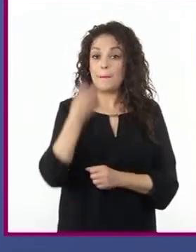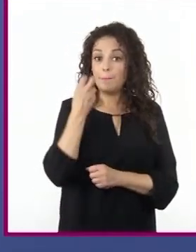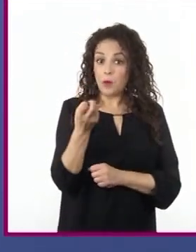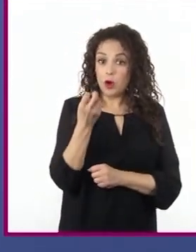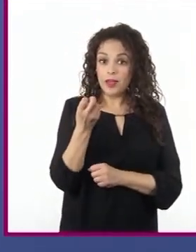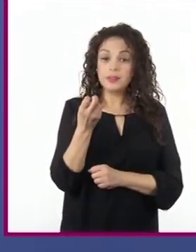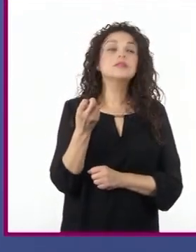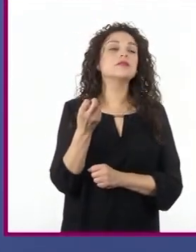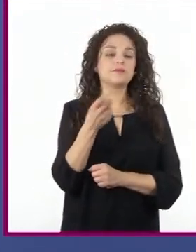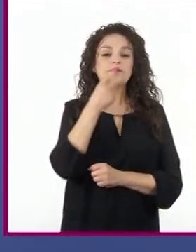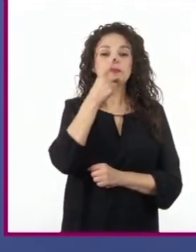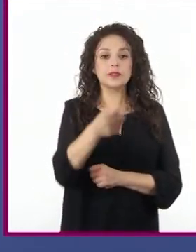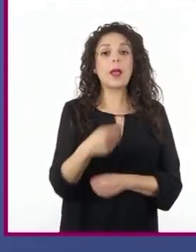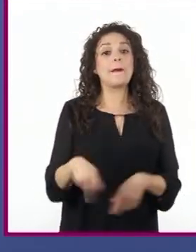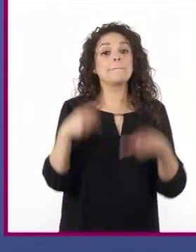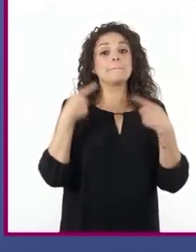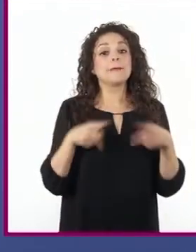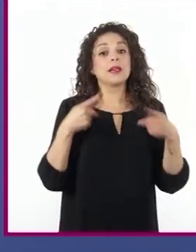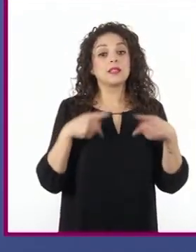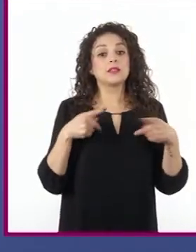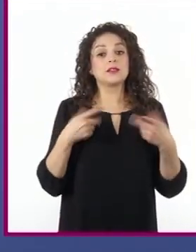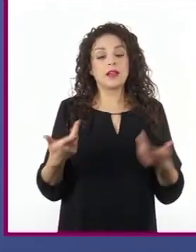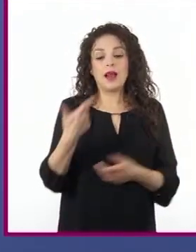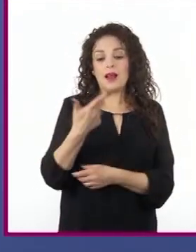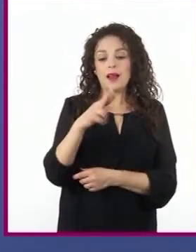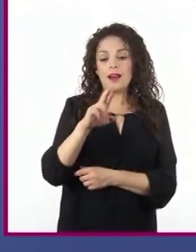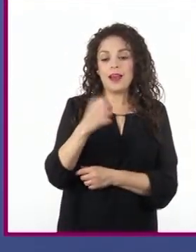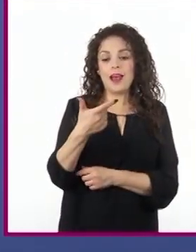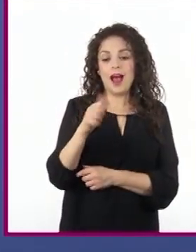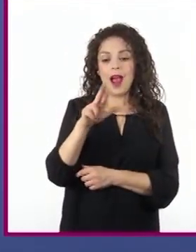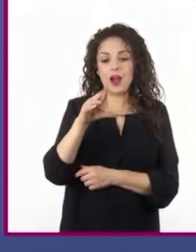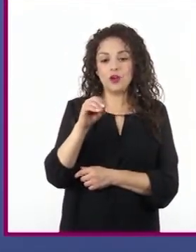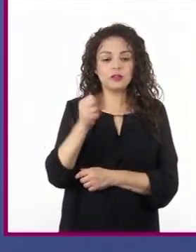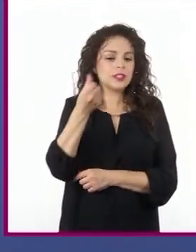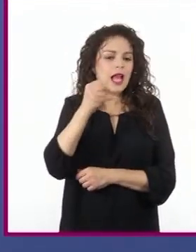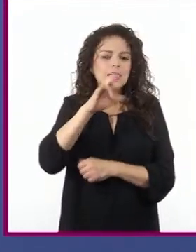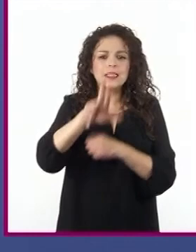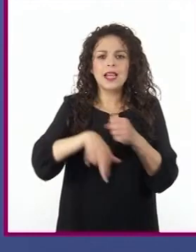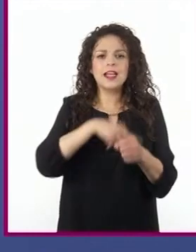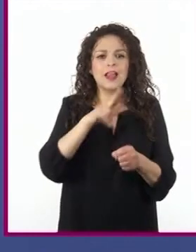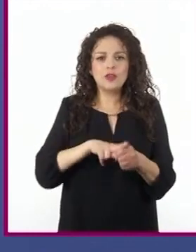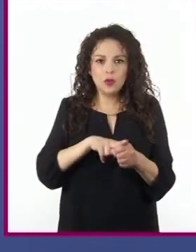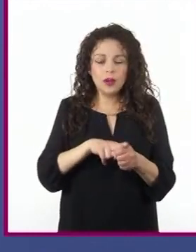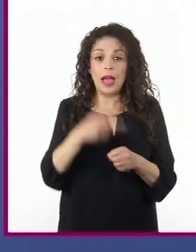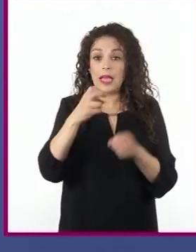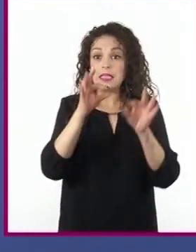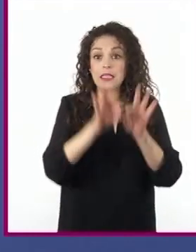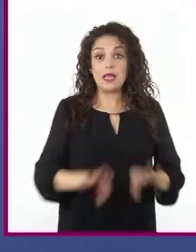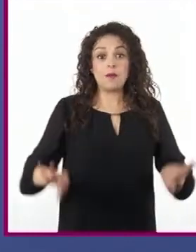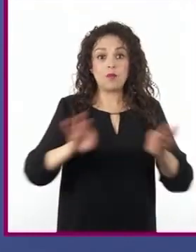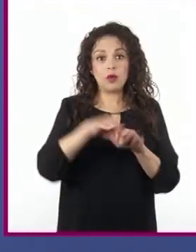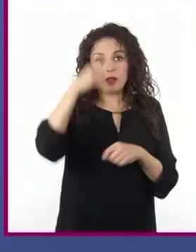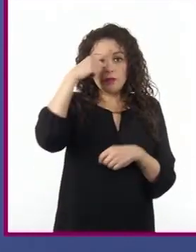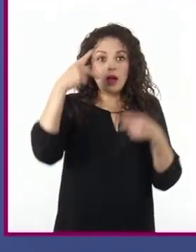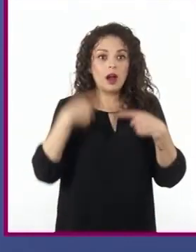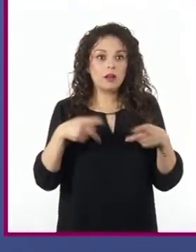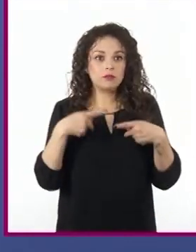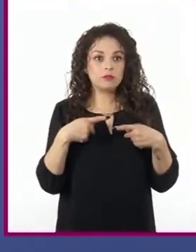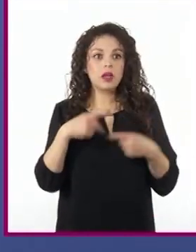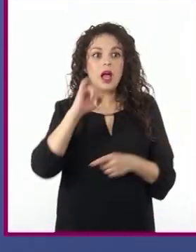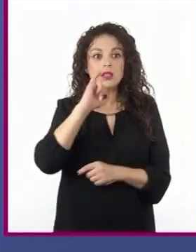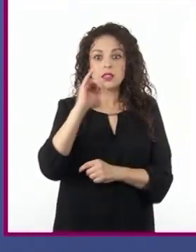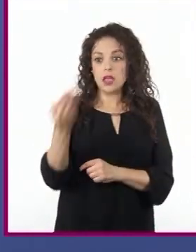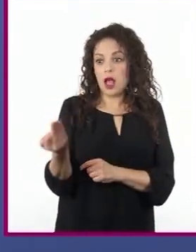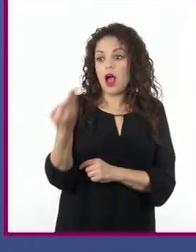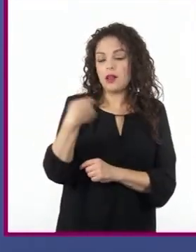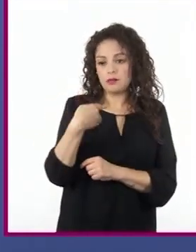dice que las personas son seres gregarios por naturaleza. De ahí la importancia para los individuos de ser admitidos en